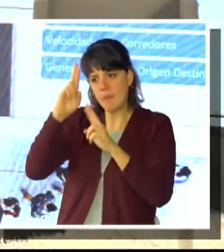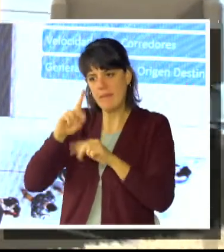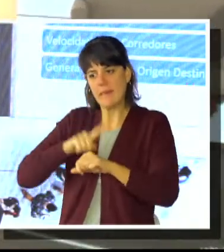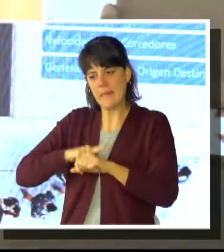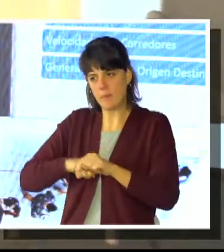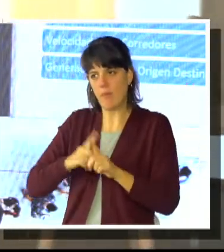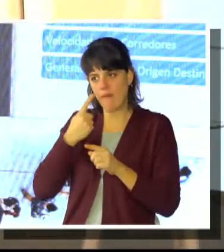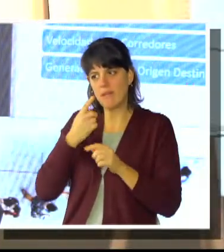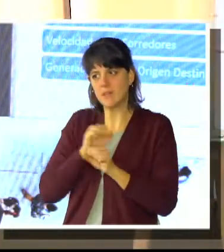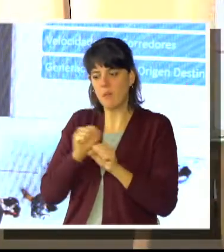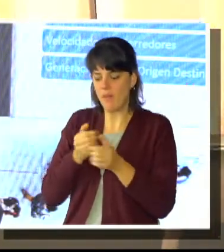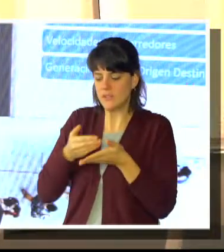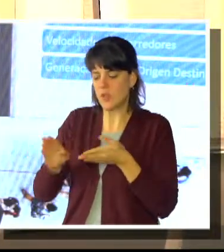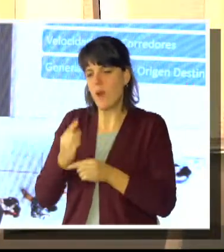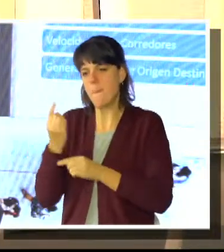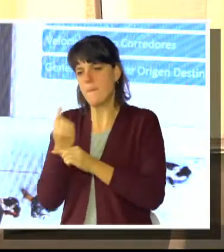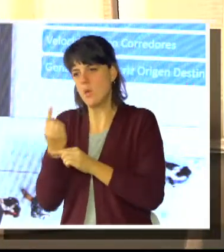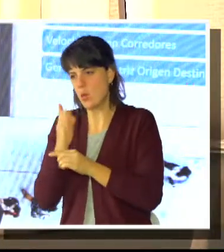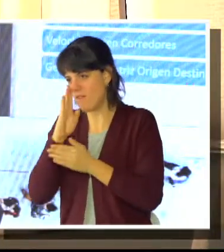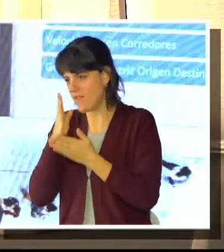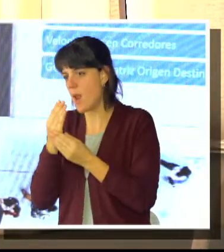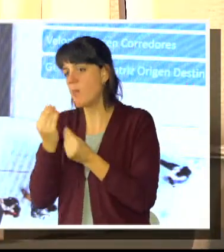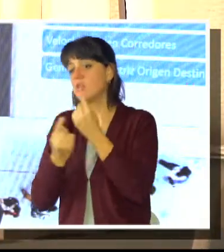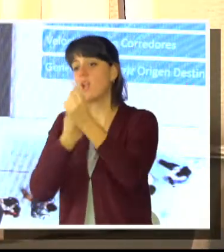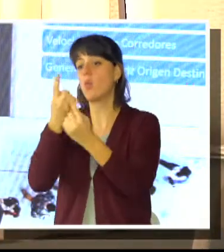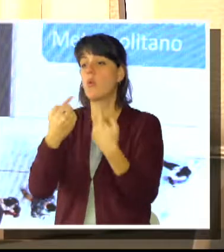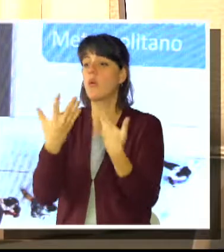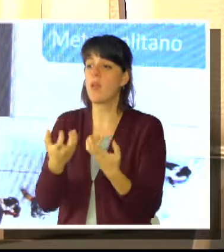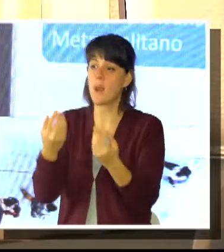de nosotros. No tengo el...